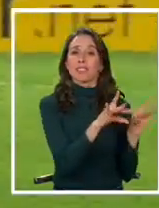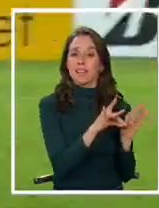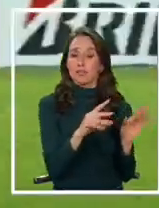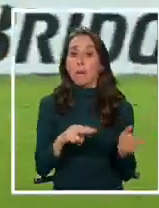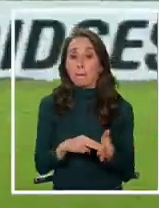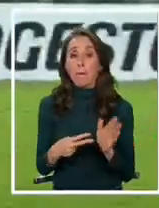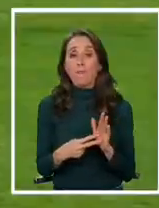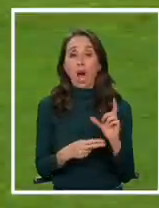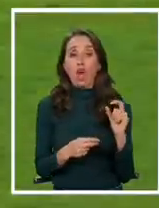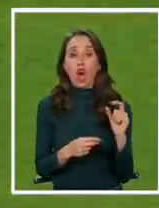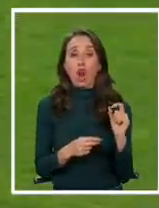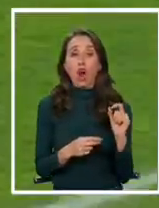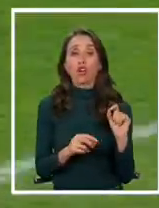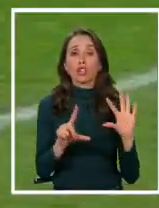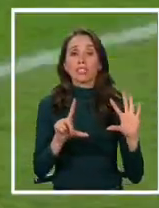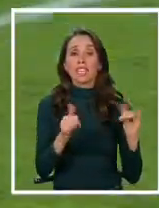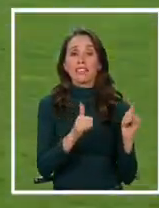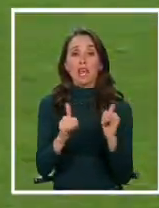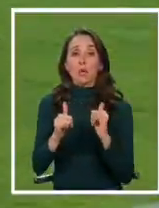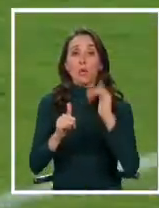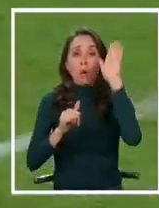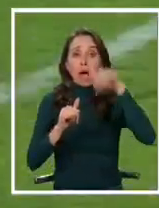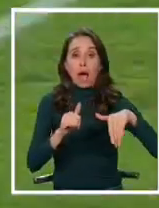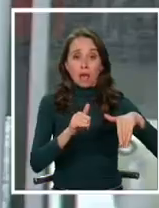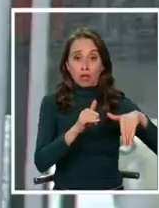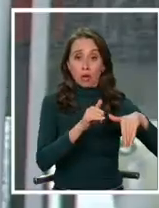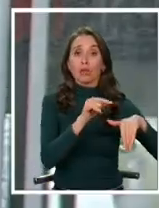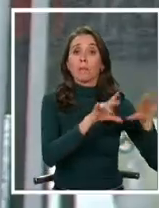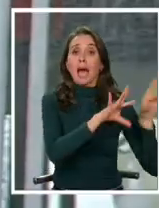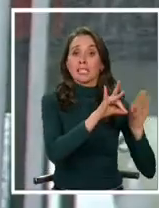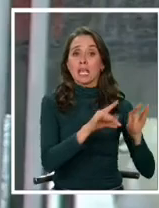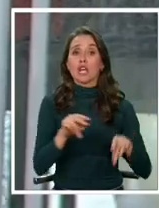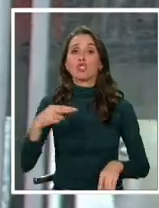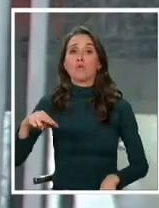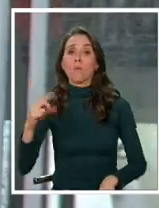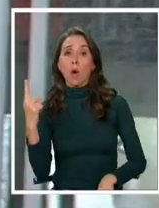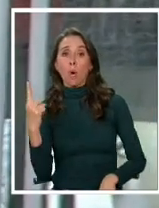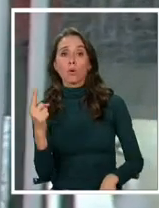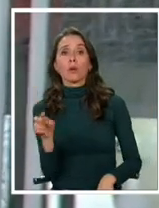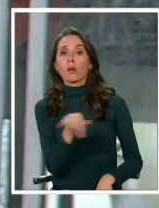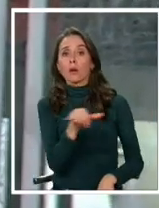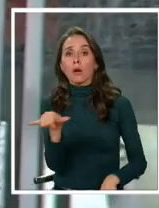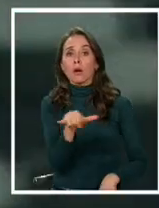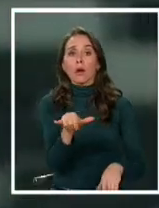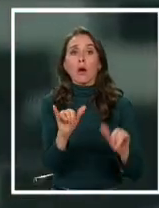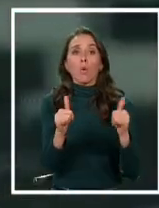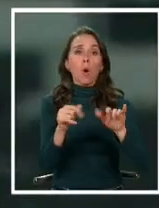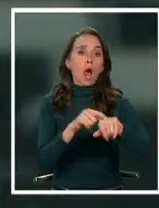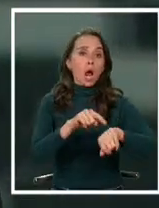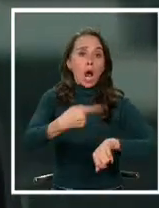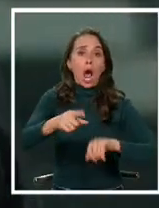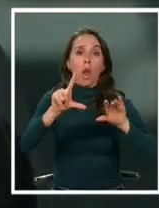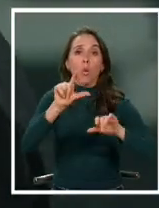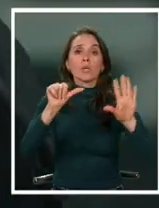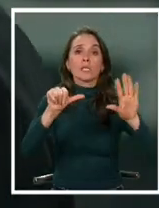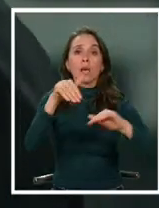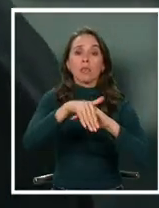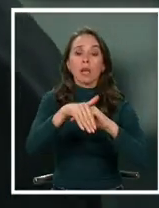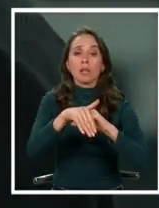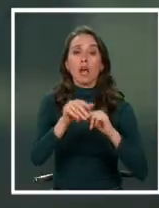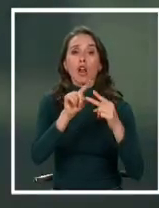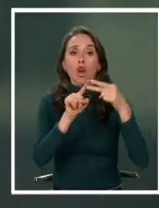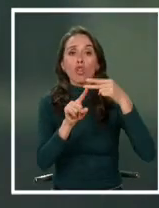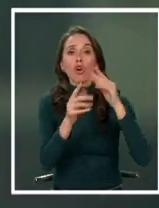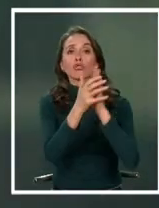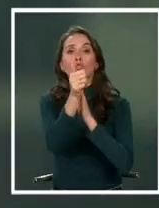problema es que coloo tiene a siete jugadores citados y uencia uno y ambos juegan este lunes a las 18 horas y los dos van líderes